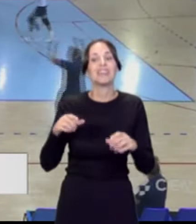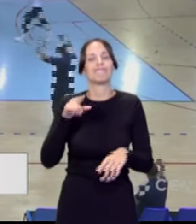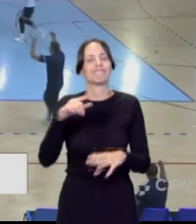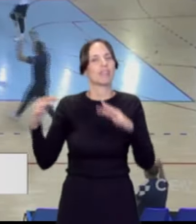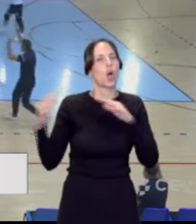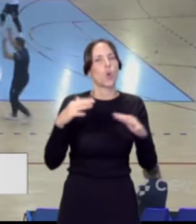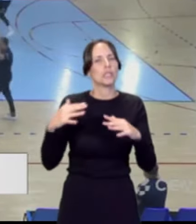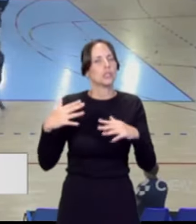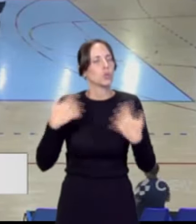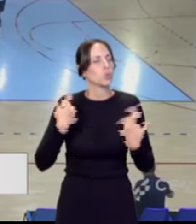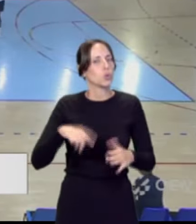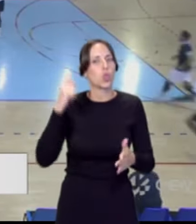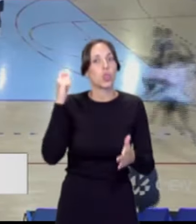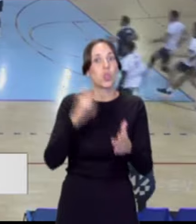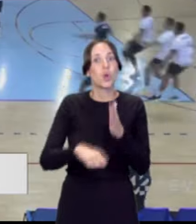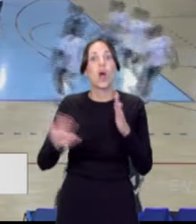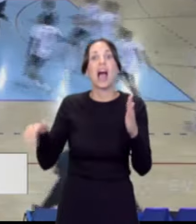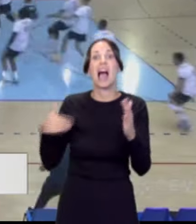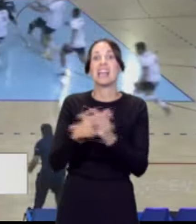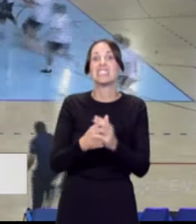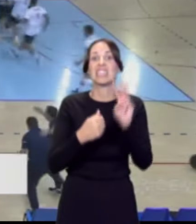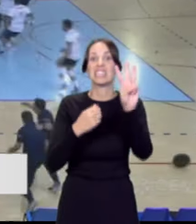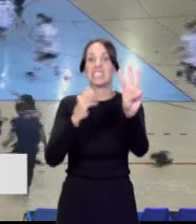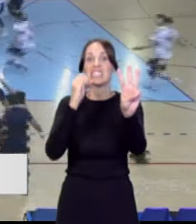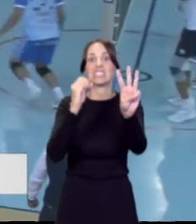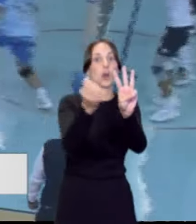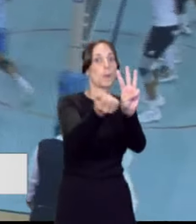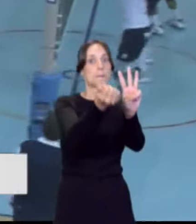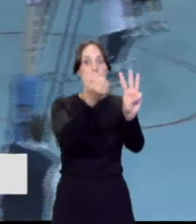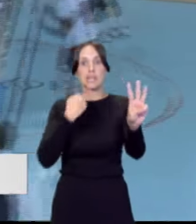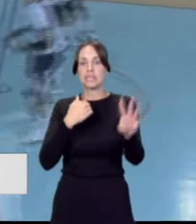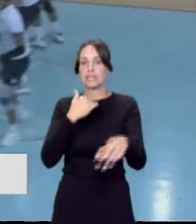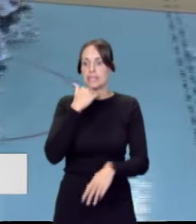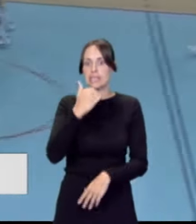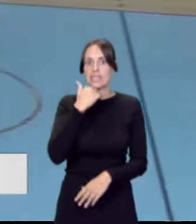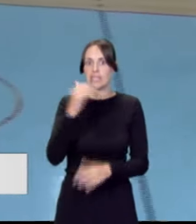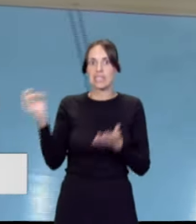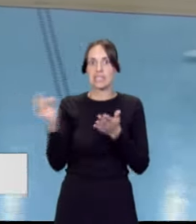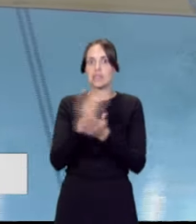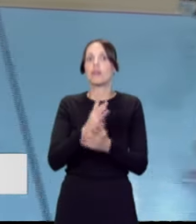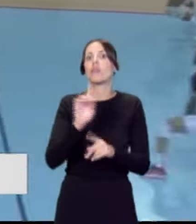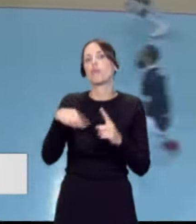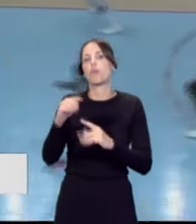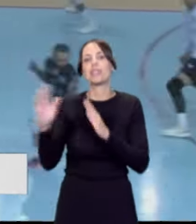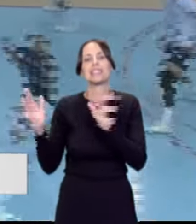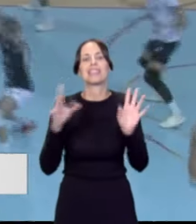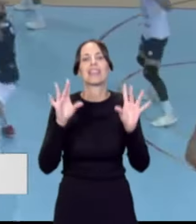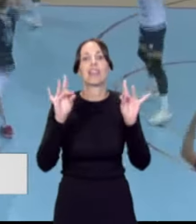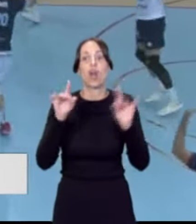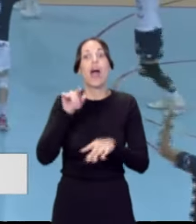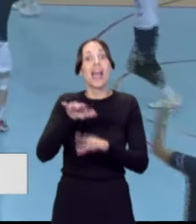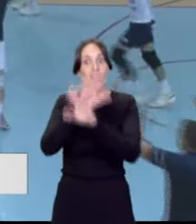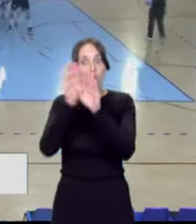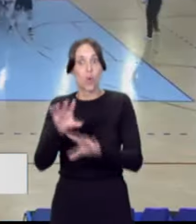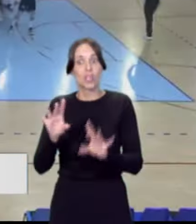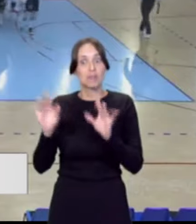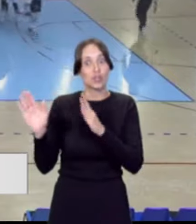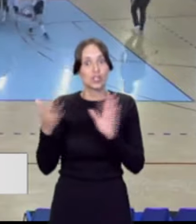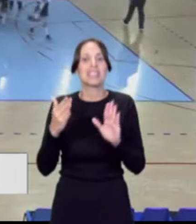encuentro, donde llegó a caer por 3-0. Con la amenaza de la eliminación, se llegó al set de oro. En ese juego definitivo, el Cisneros llegó a